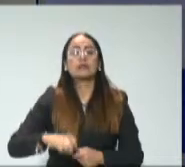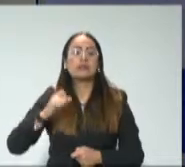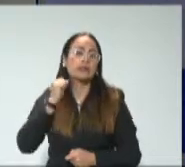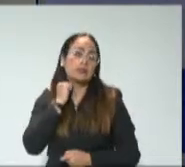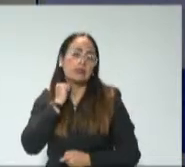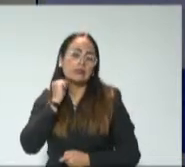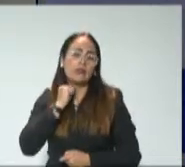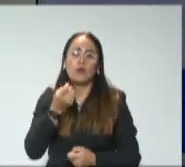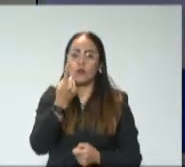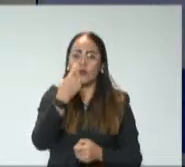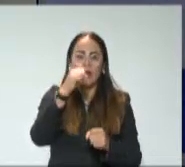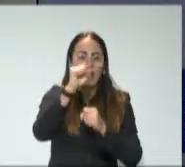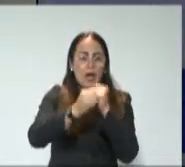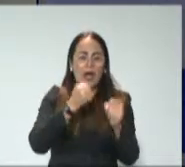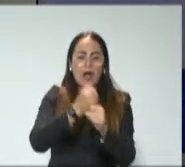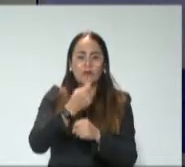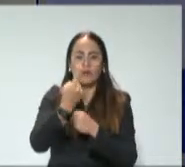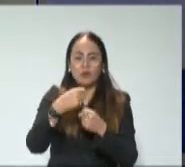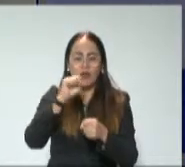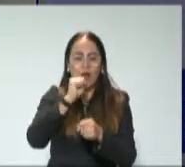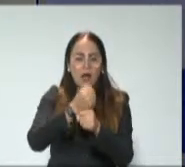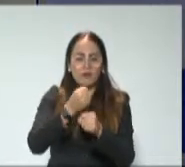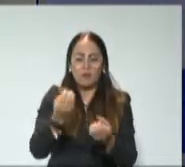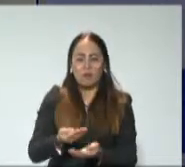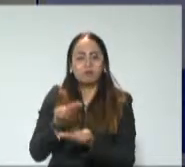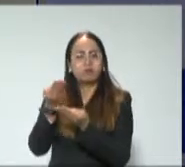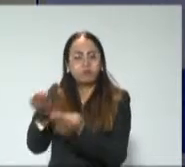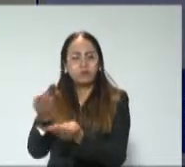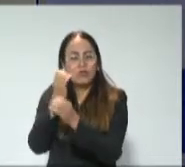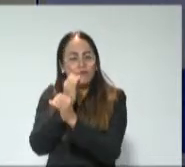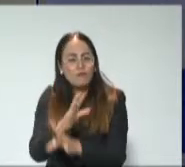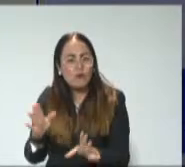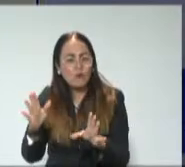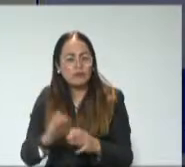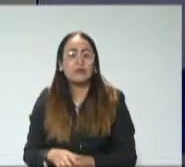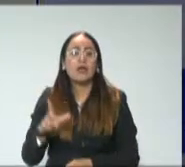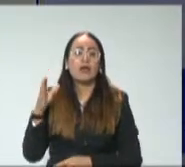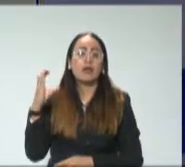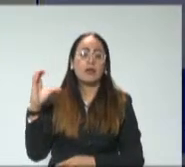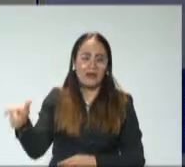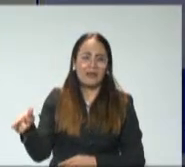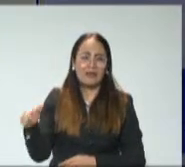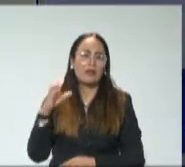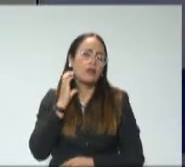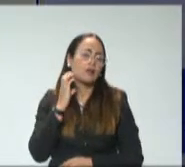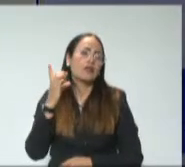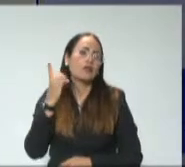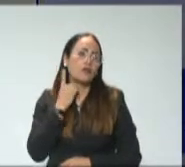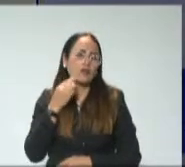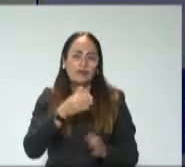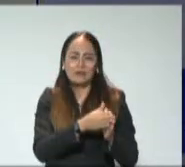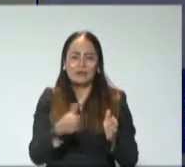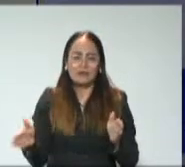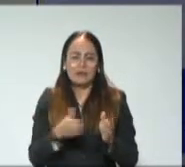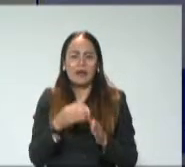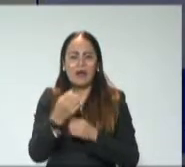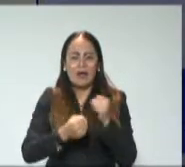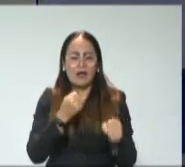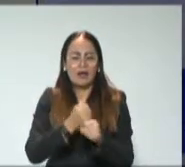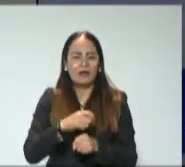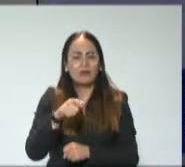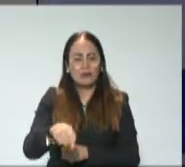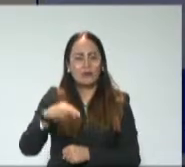cuentas anualmente en la cámara de diputados vamos y hemos encontrado como este año también Dulce María Gracias por todo el